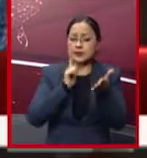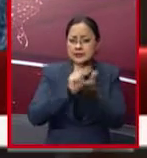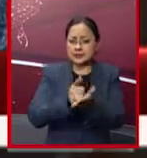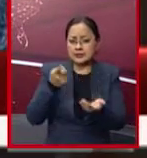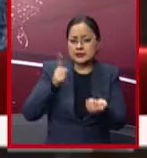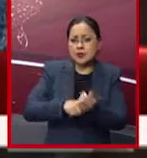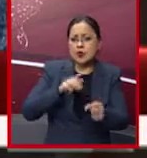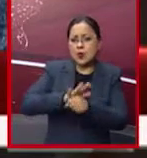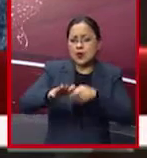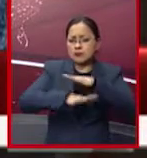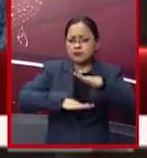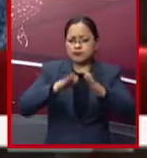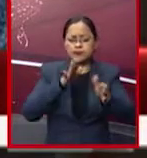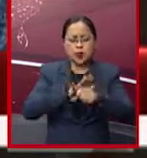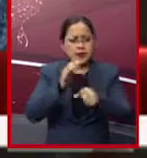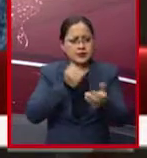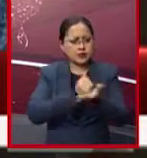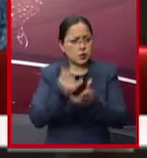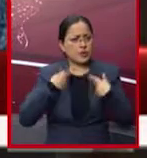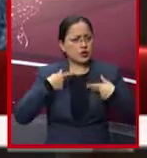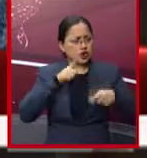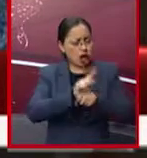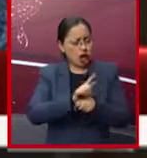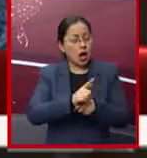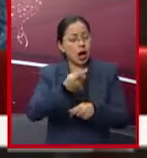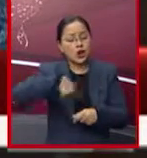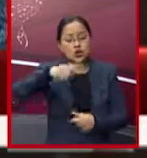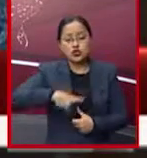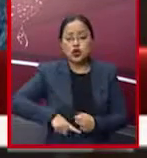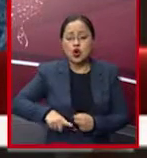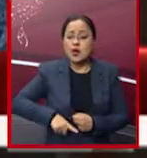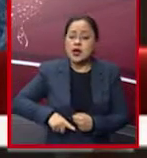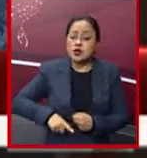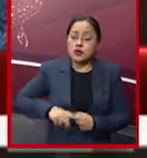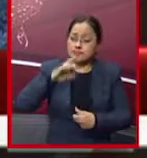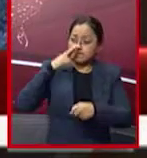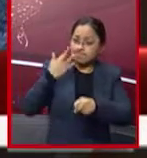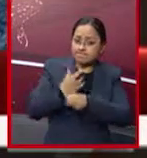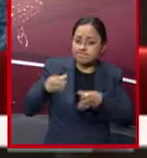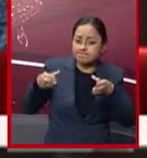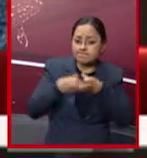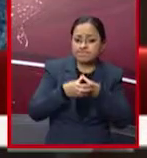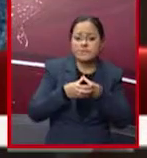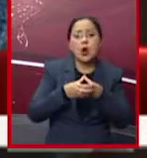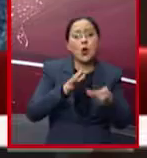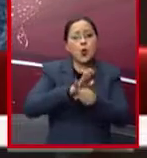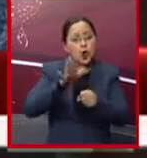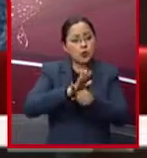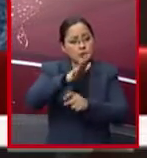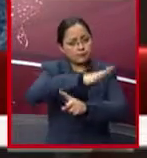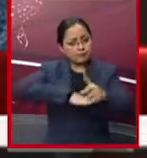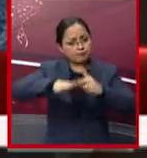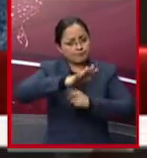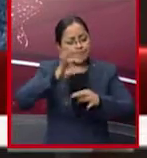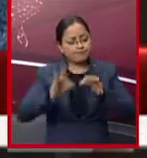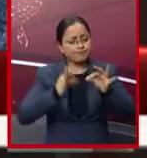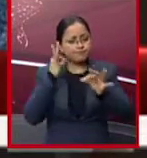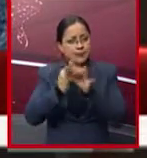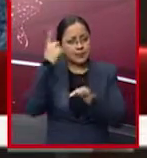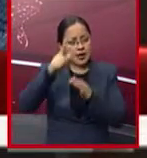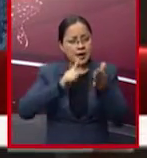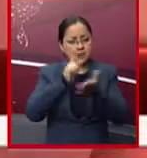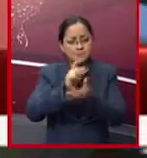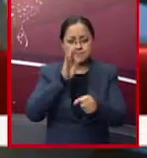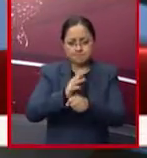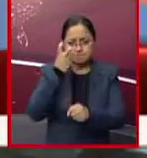de una decisión personal, es responsabilidad del Estado garantizar las condiciones de legalidad para lograr